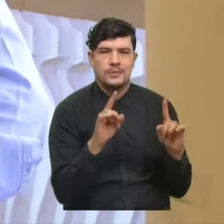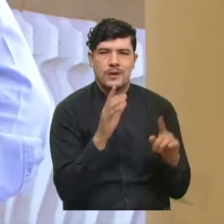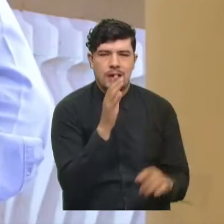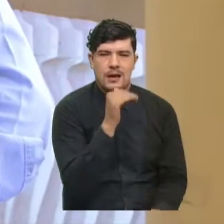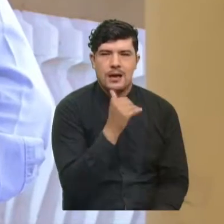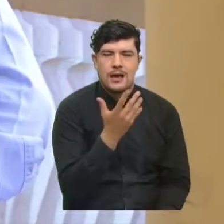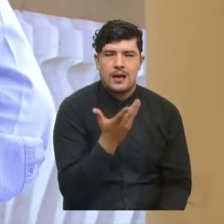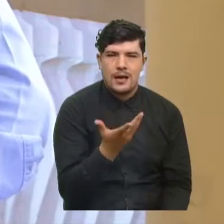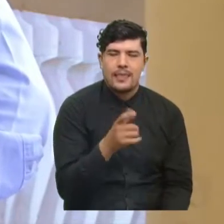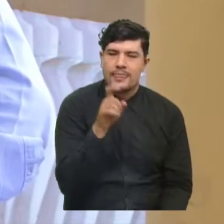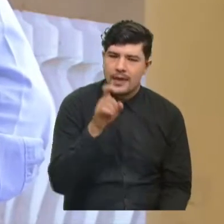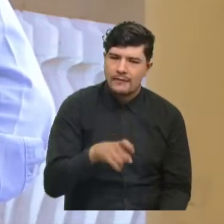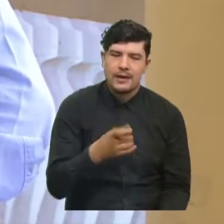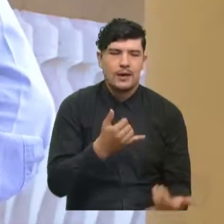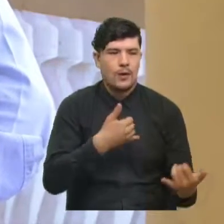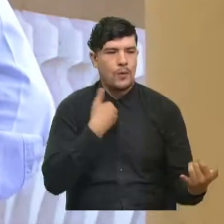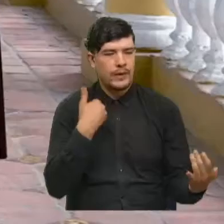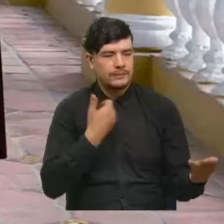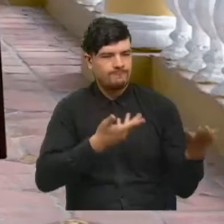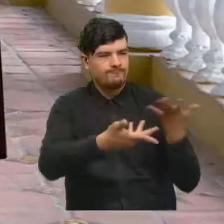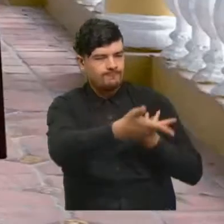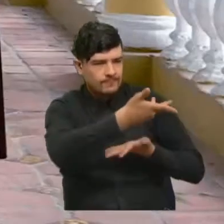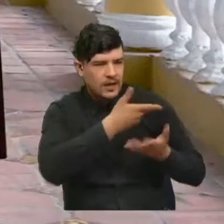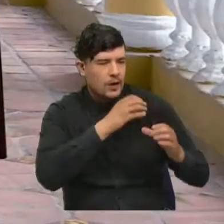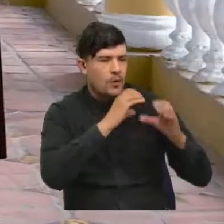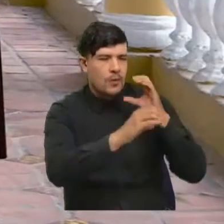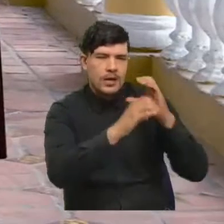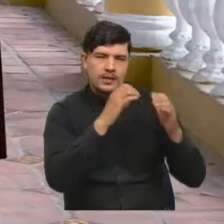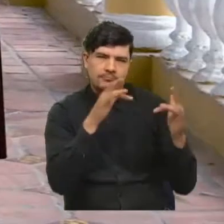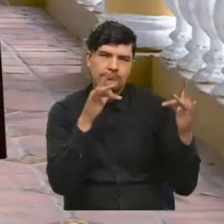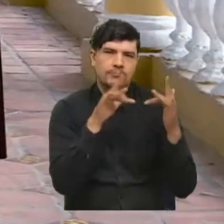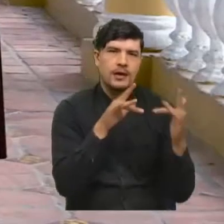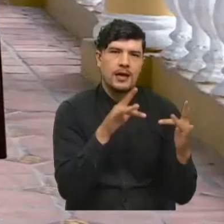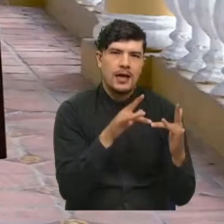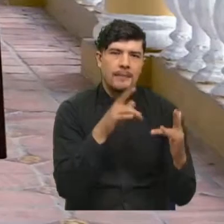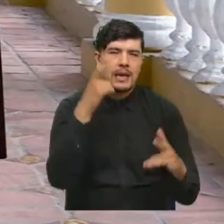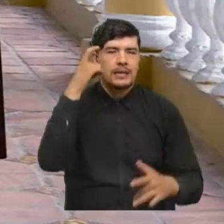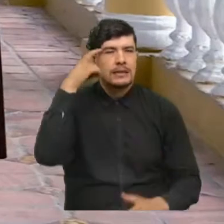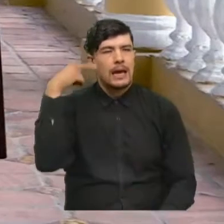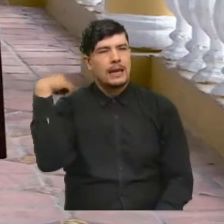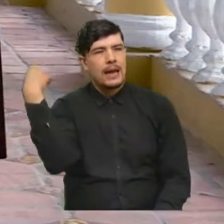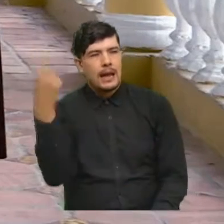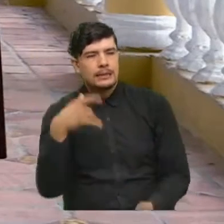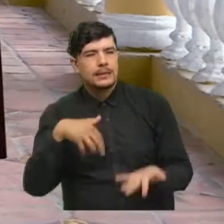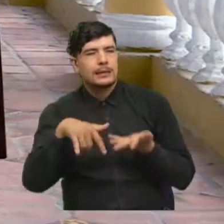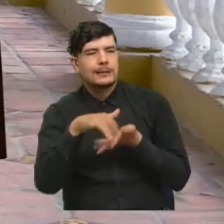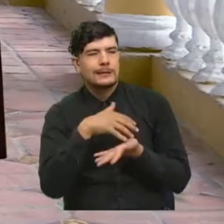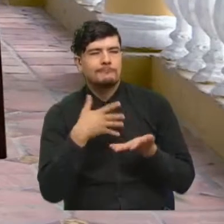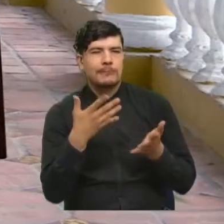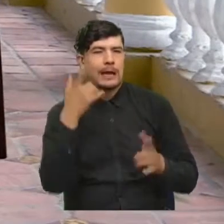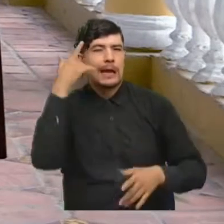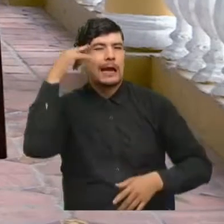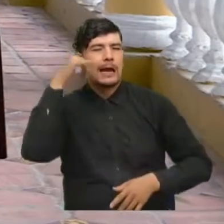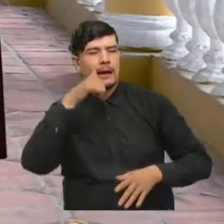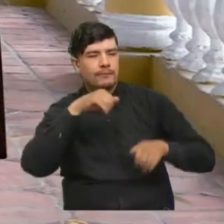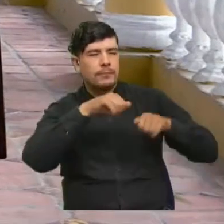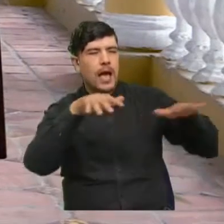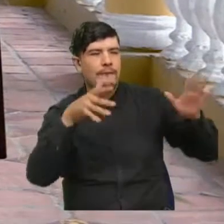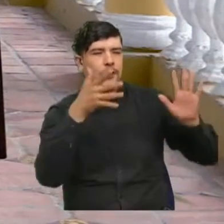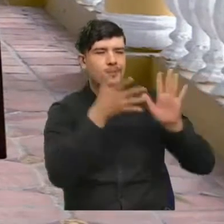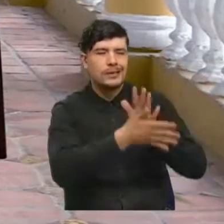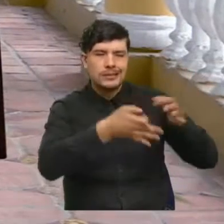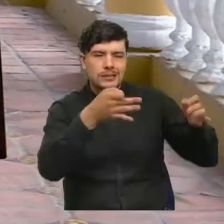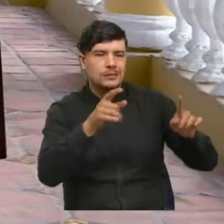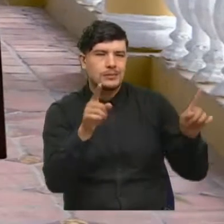comunicación con los jóvenes es totalmente distinta y por eso de pronto a veces se comete ese error pero estamos trabajando precisamente para ello y hoy